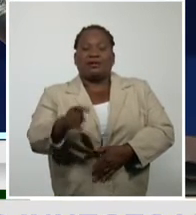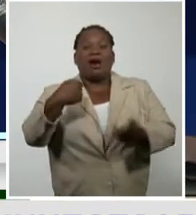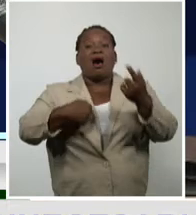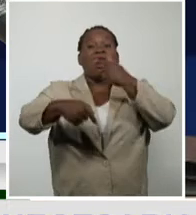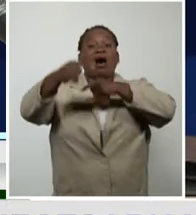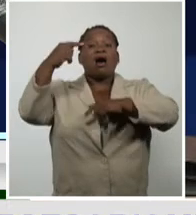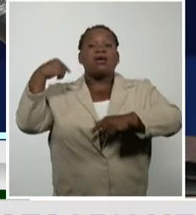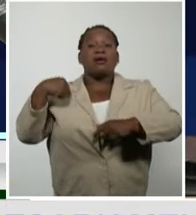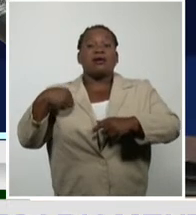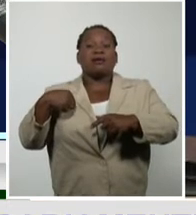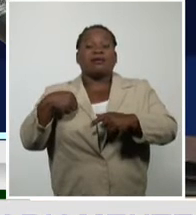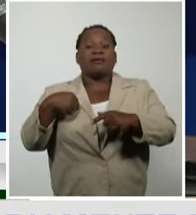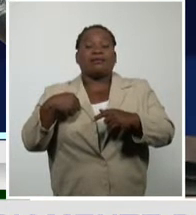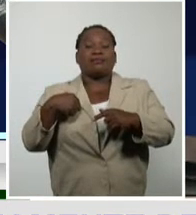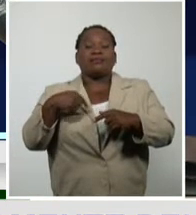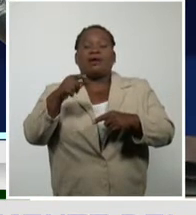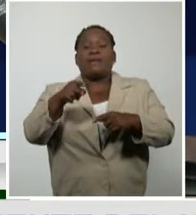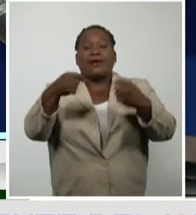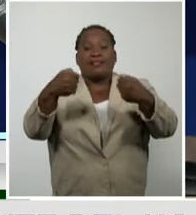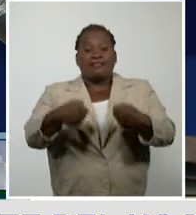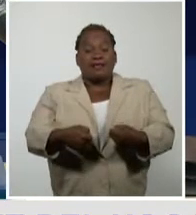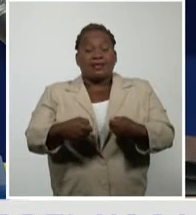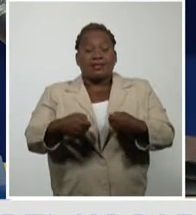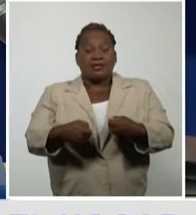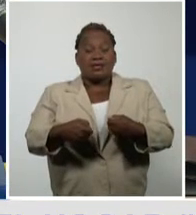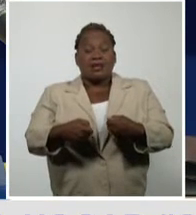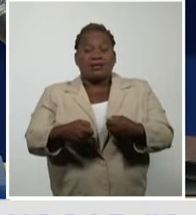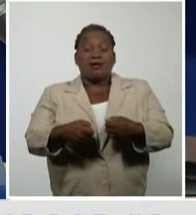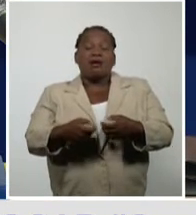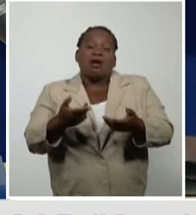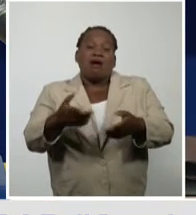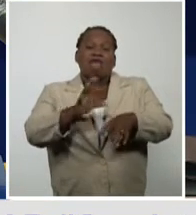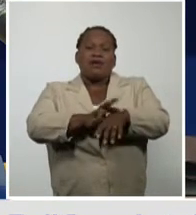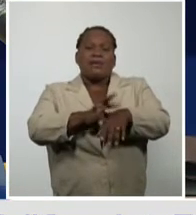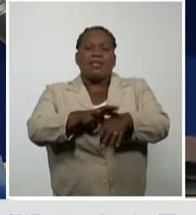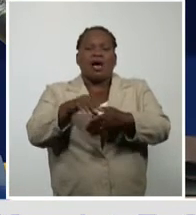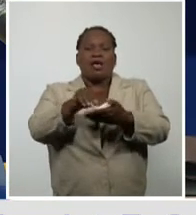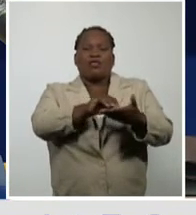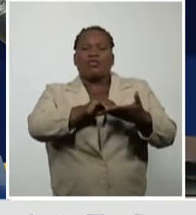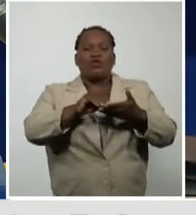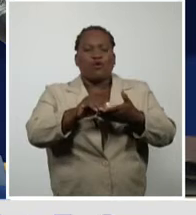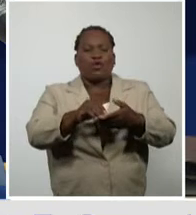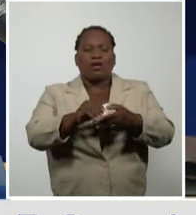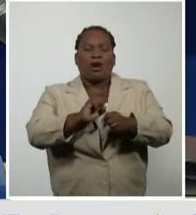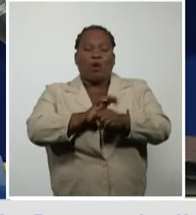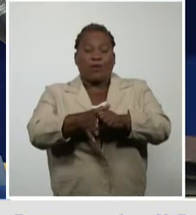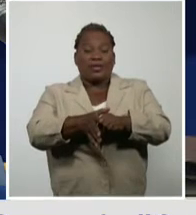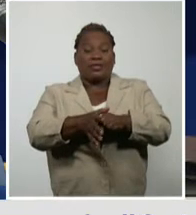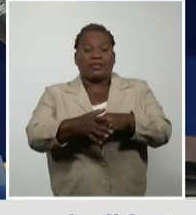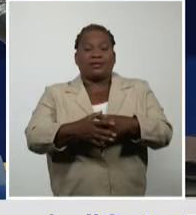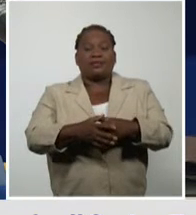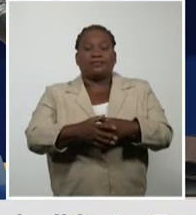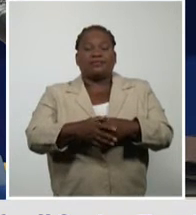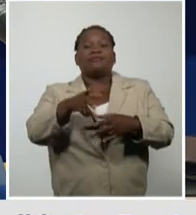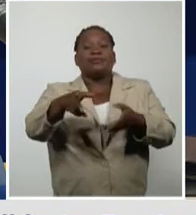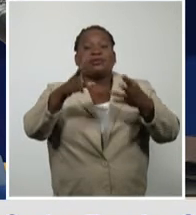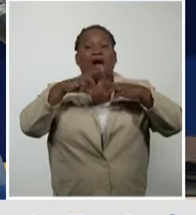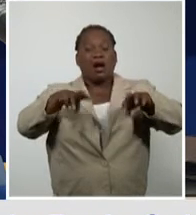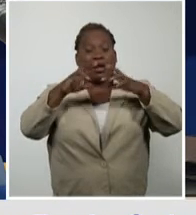para determinar la presencia del SARS-CoV-2 y la enfermedad COVID-19, se estudiaron